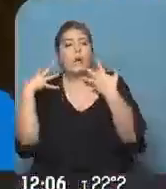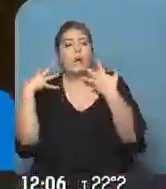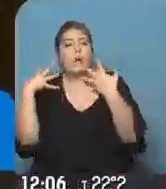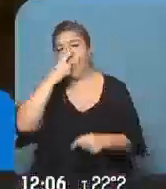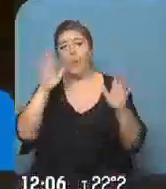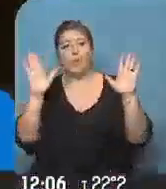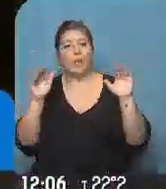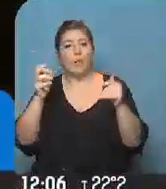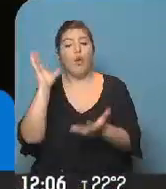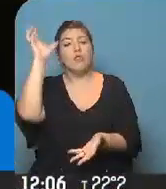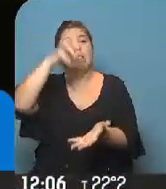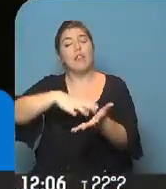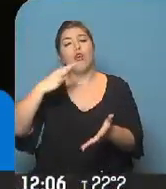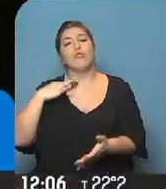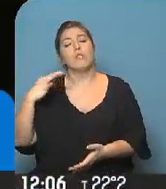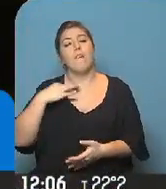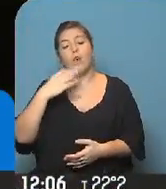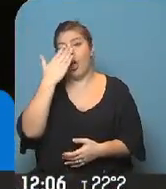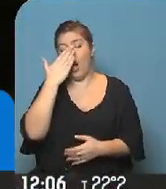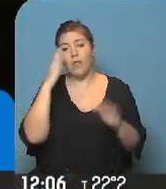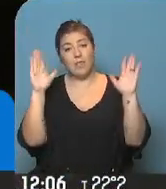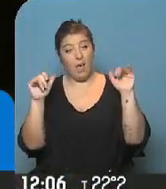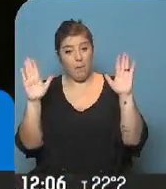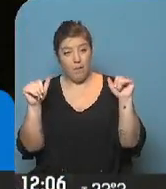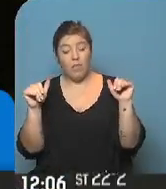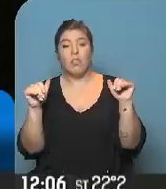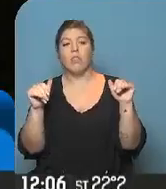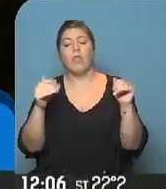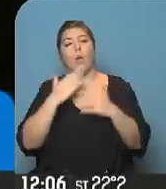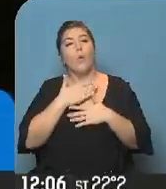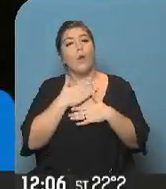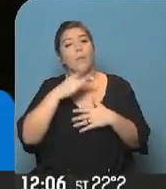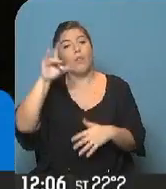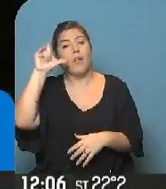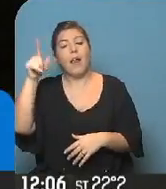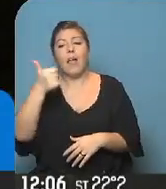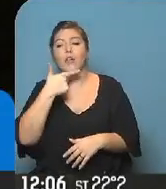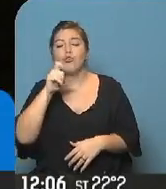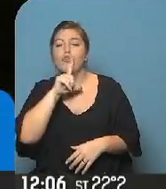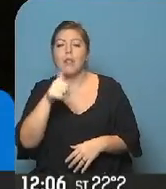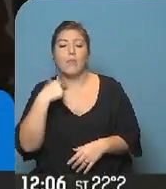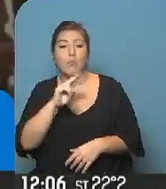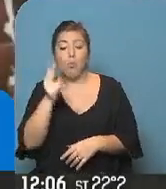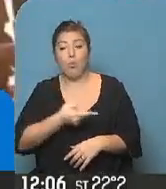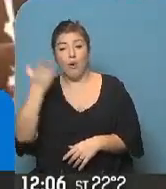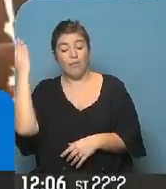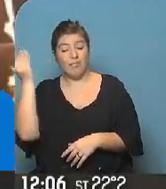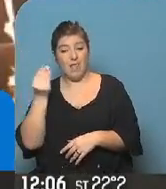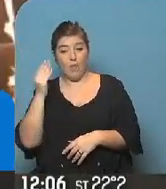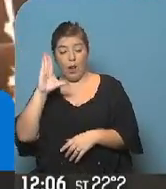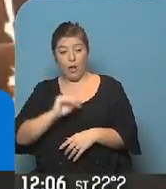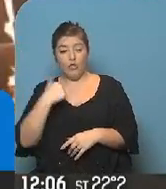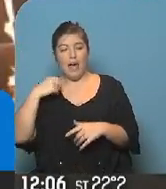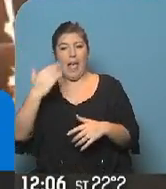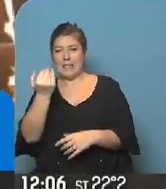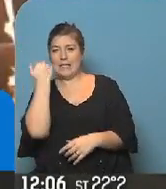en el centro cívico de córdoba se están despidiendo los restos de de la sota ha fallecido en la noche del sábado en un accidente